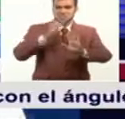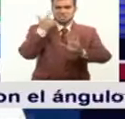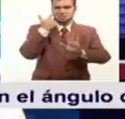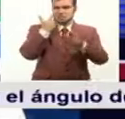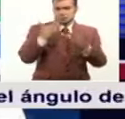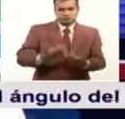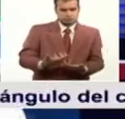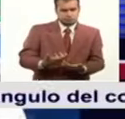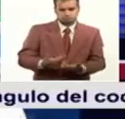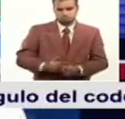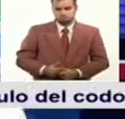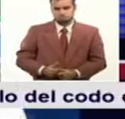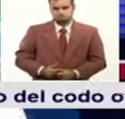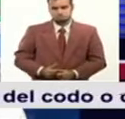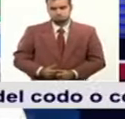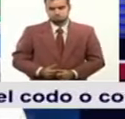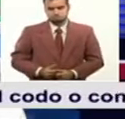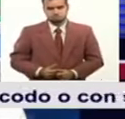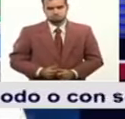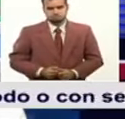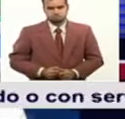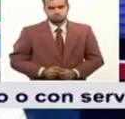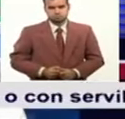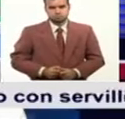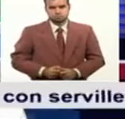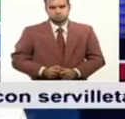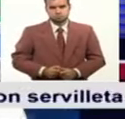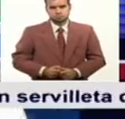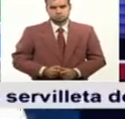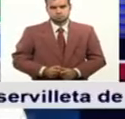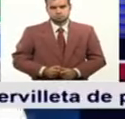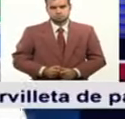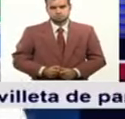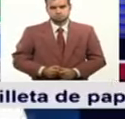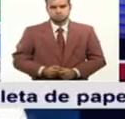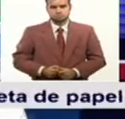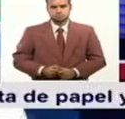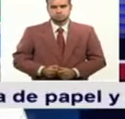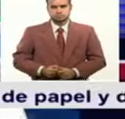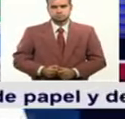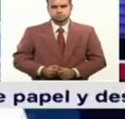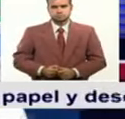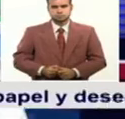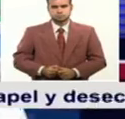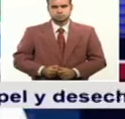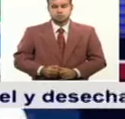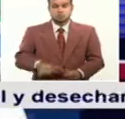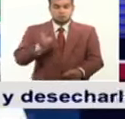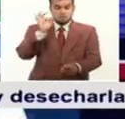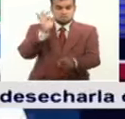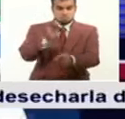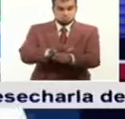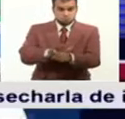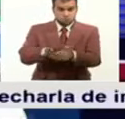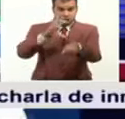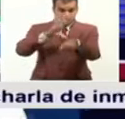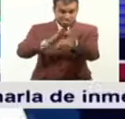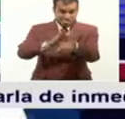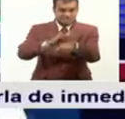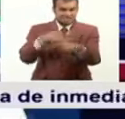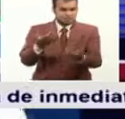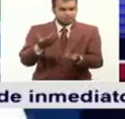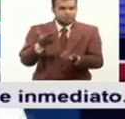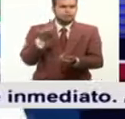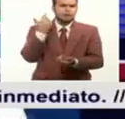defensas disminuyen para enfrentar estas enfermedades. Inicialmente con dolor de cabeza, fiebre, dolor de